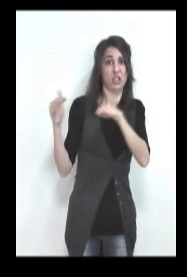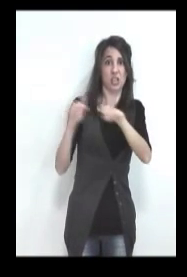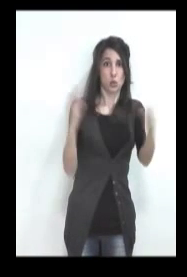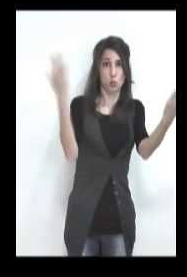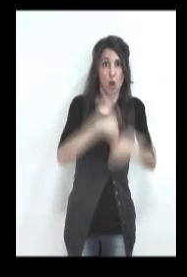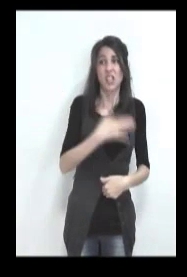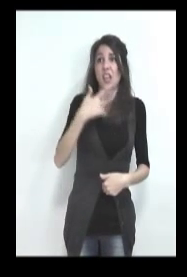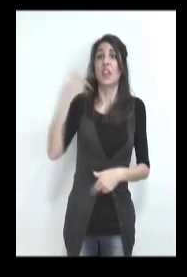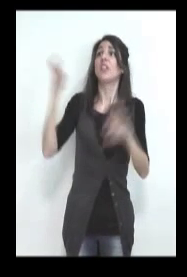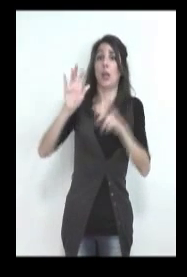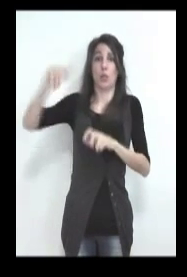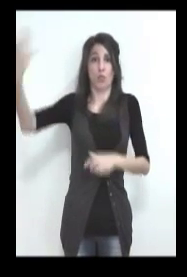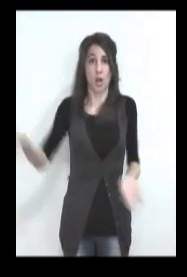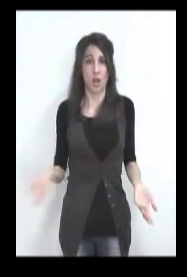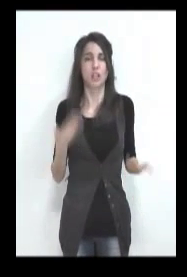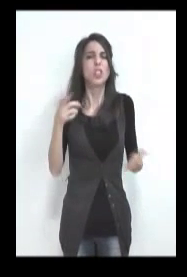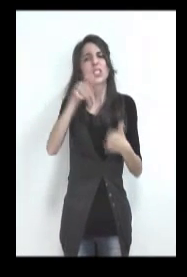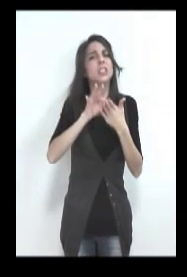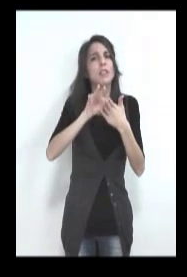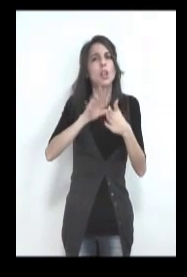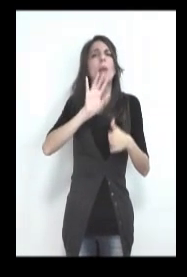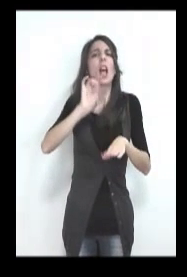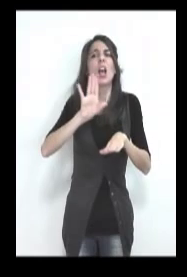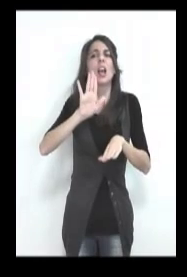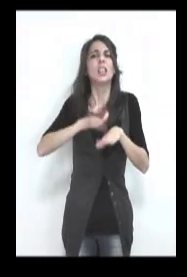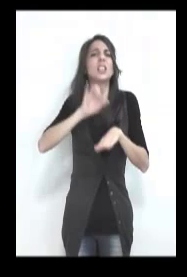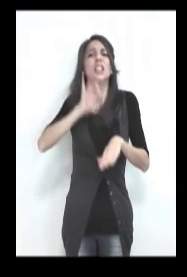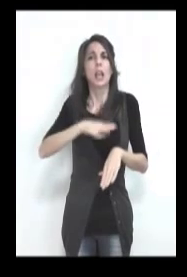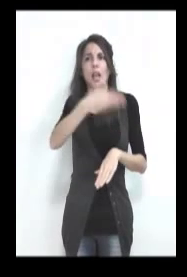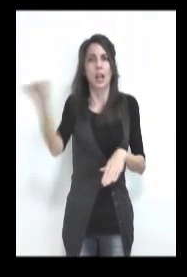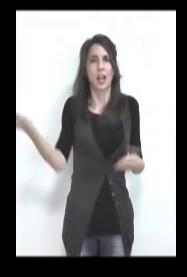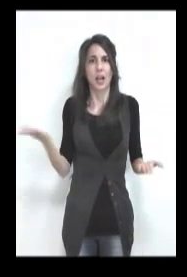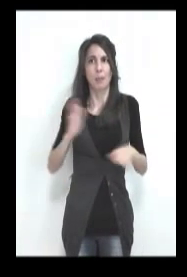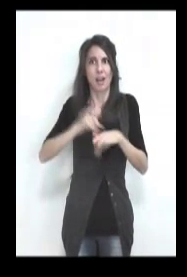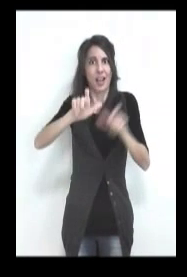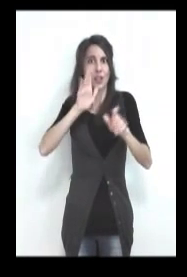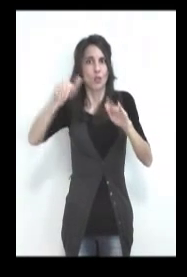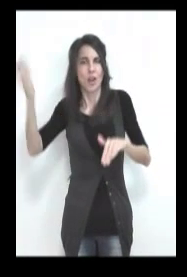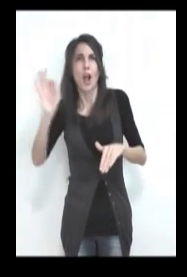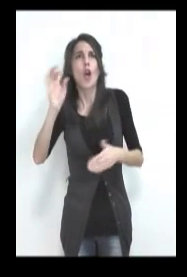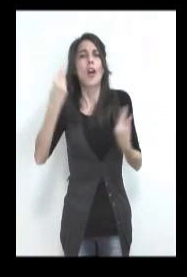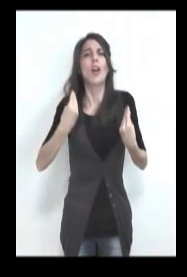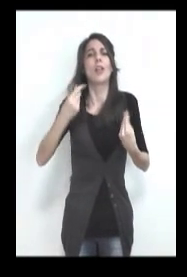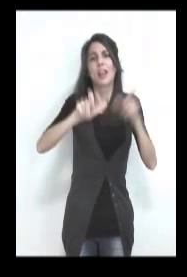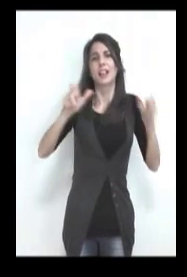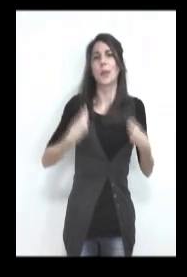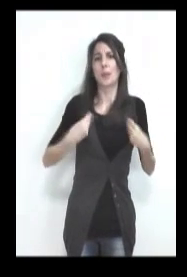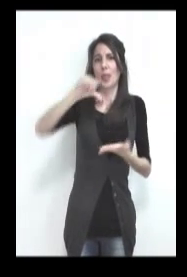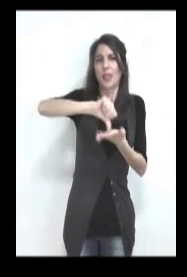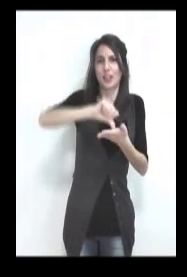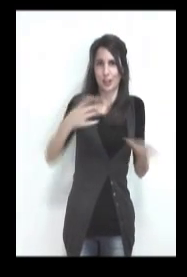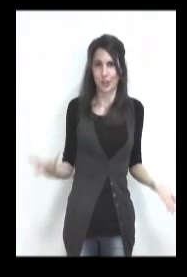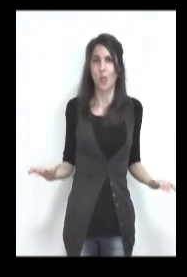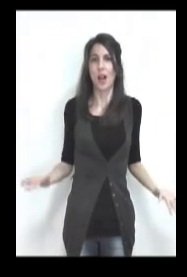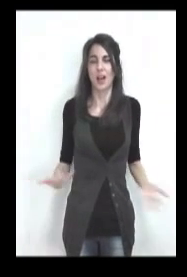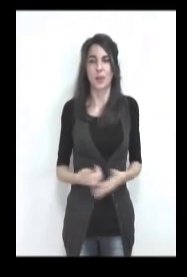¿no? O para quiénes son esos servicios únicamente, ¿no? Dejo esa reflexión y me gustaría que Jorge... Sí, yo, en ese